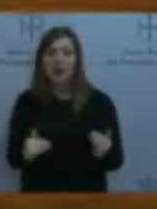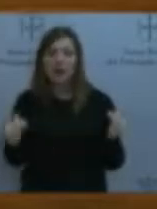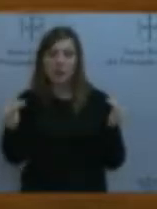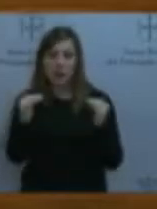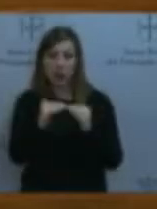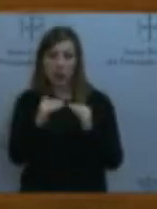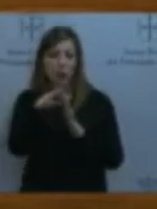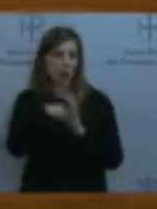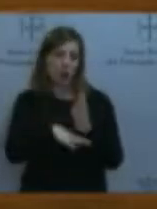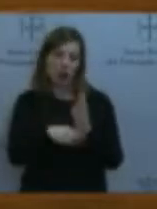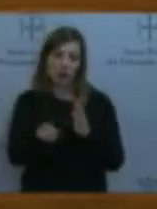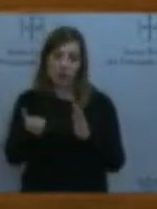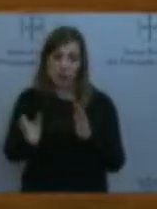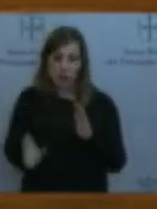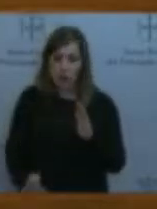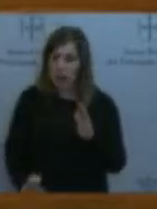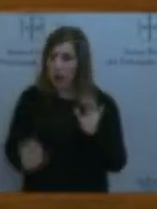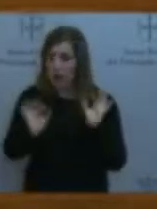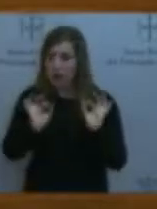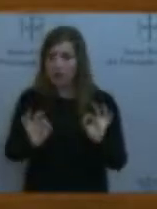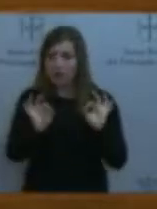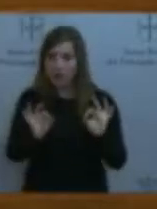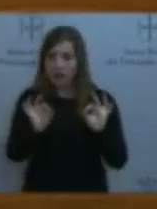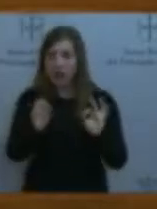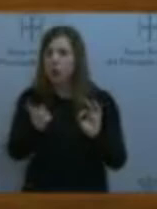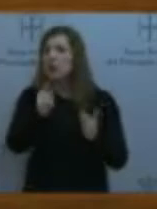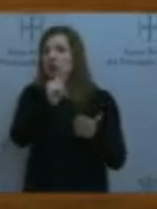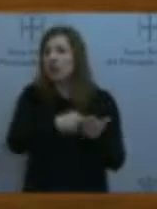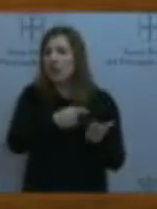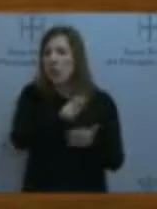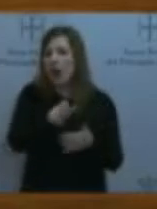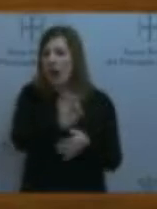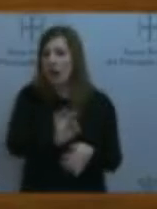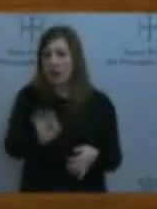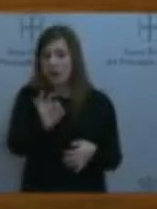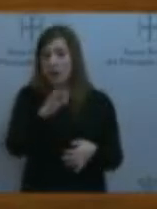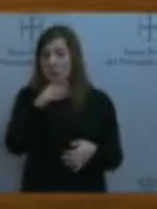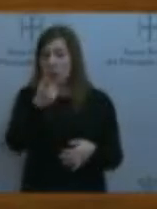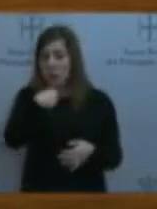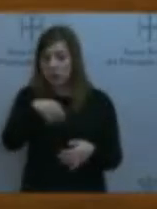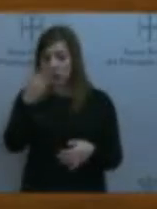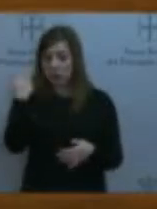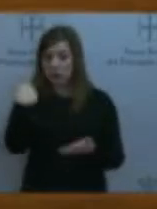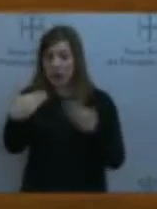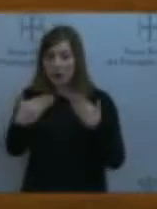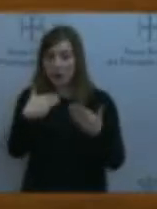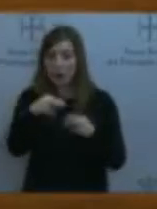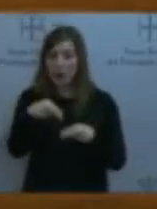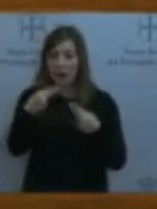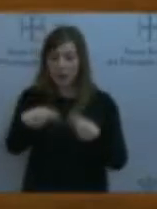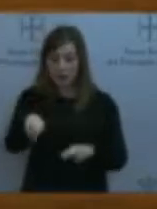de condiciones salariales. Ni más ni menos, no es que estén contratando a nadie. Cuando estábamos negociando, la respuesta que se nos